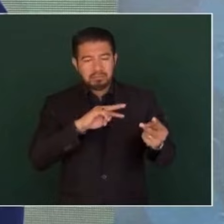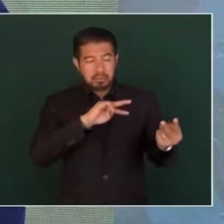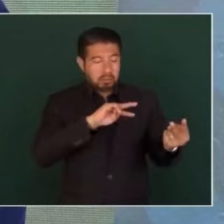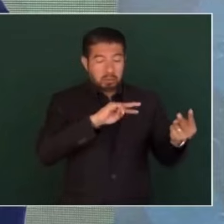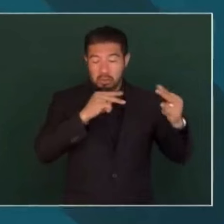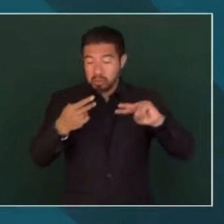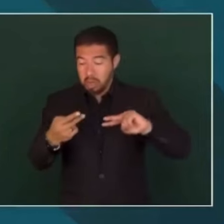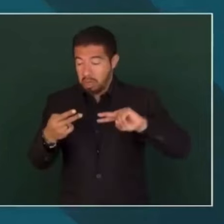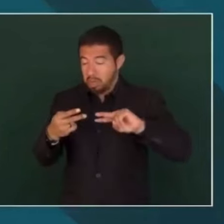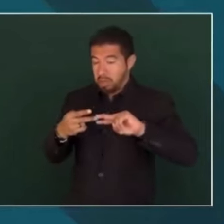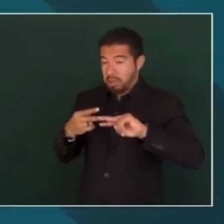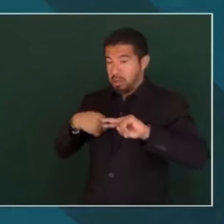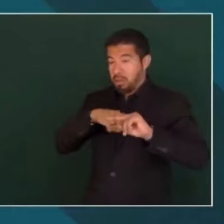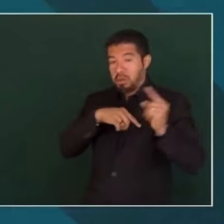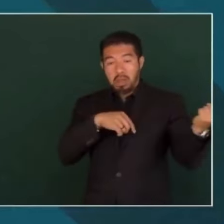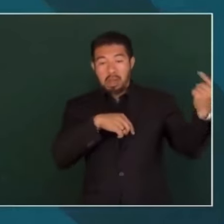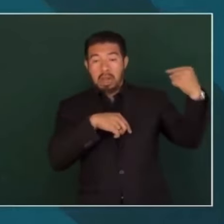maltrato